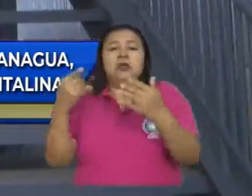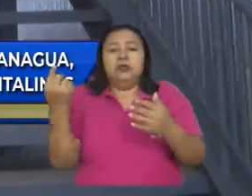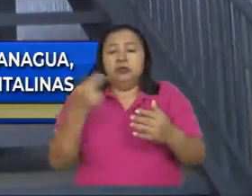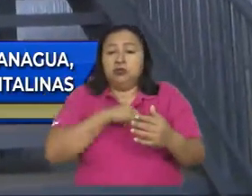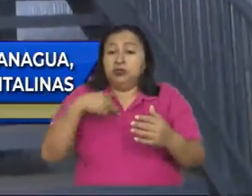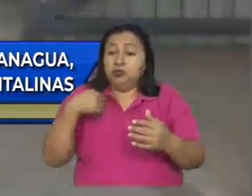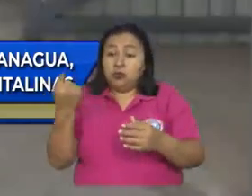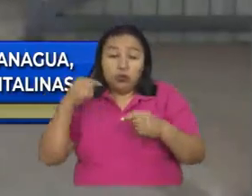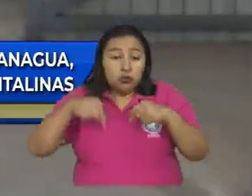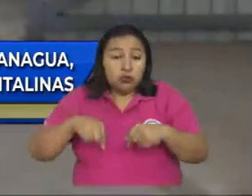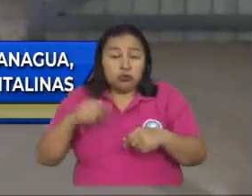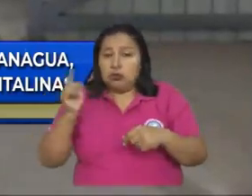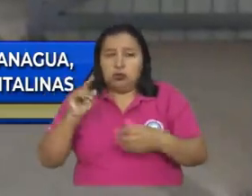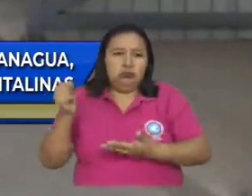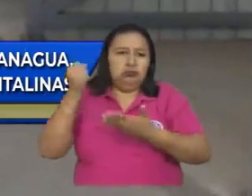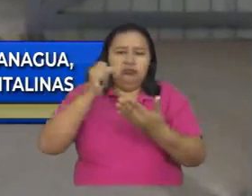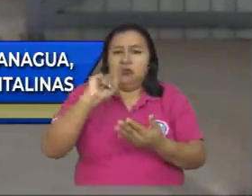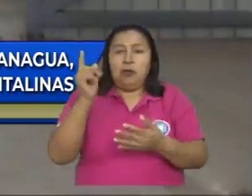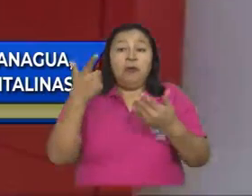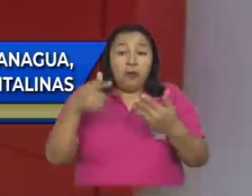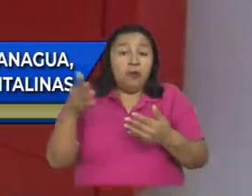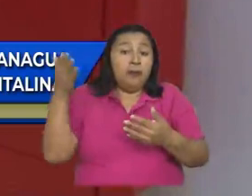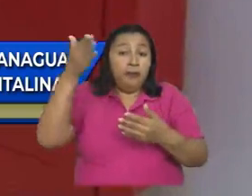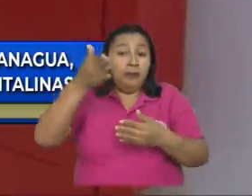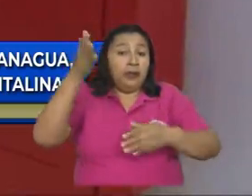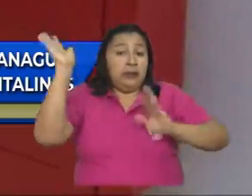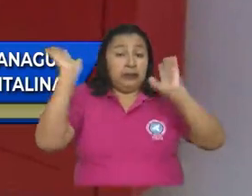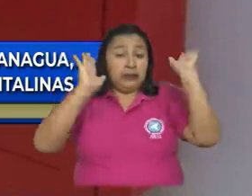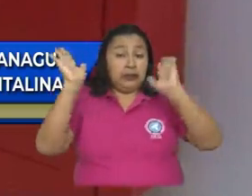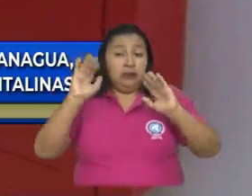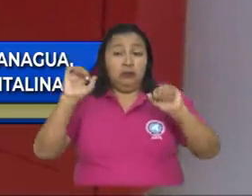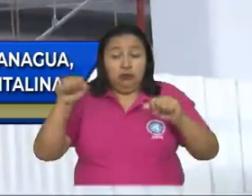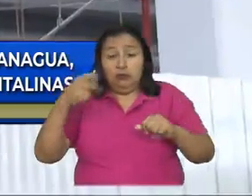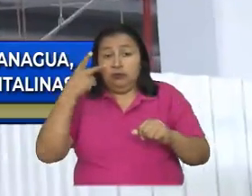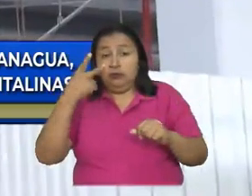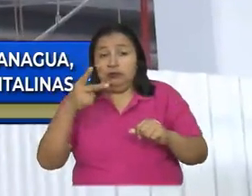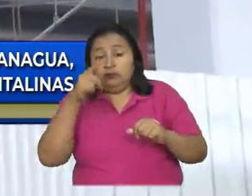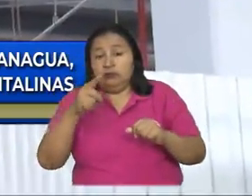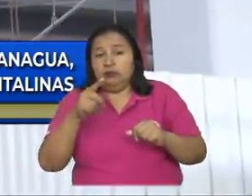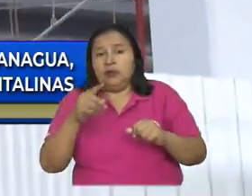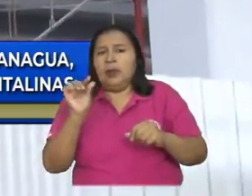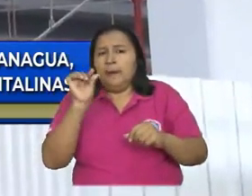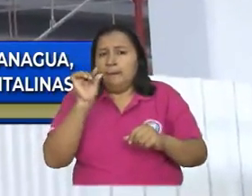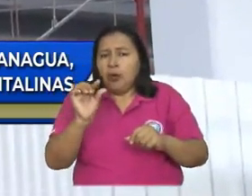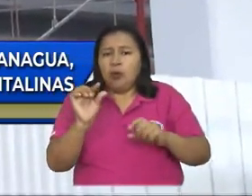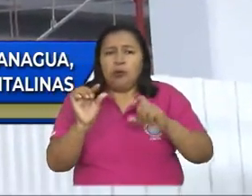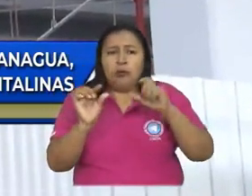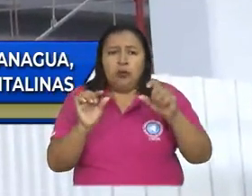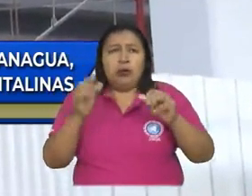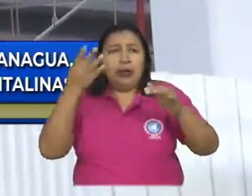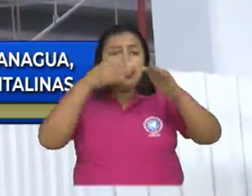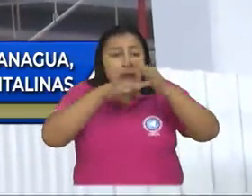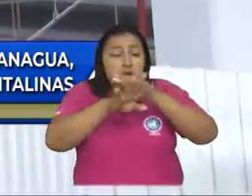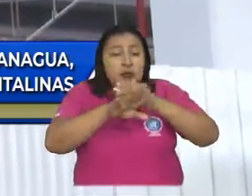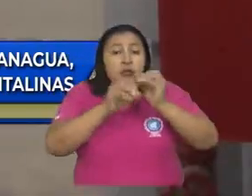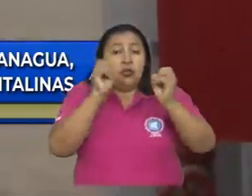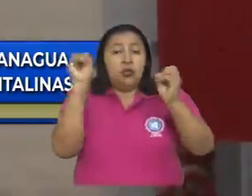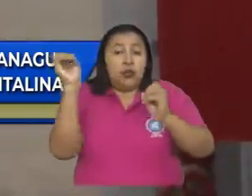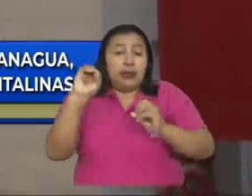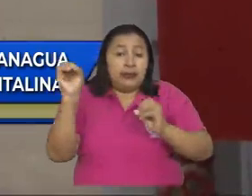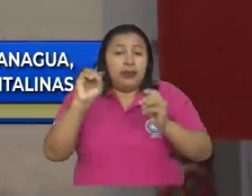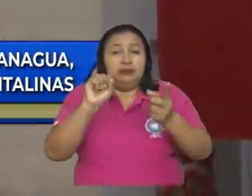ahí. Si vos vas al mercado, vos podés ver que poco a poco por dentro del Oriental va